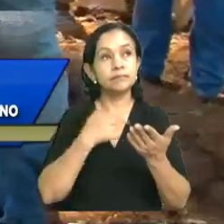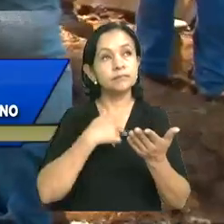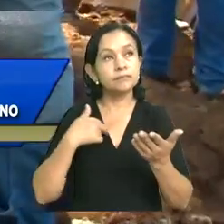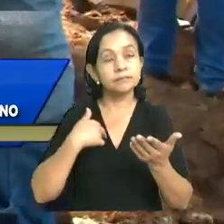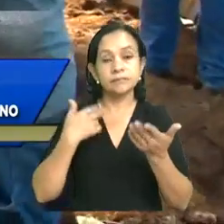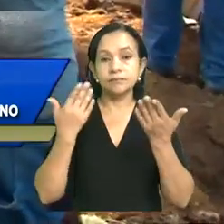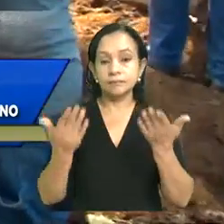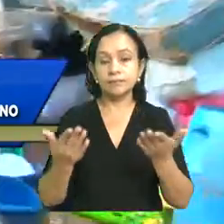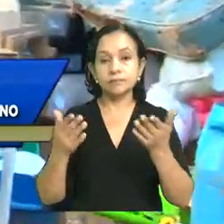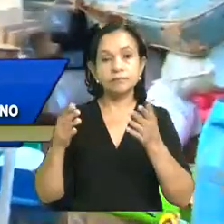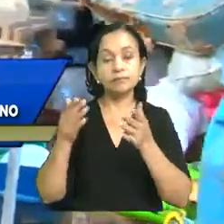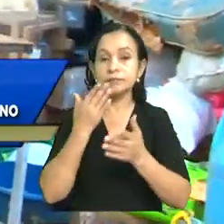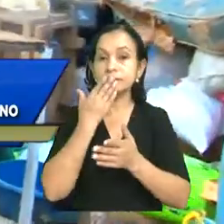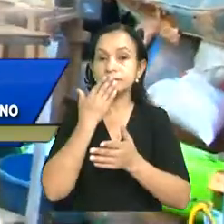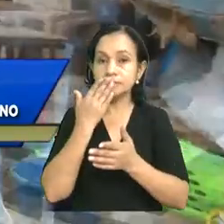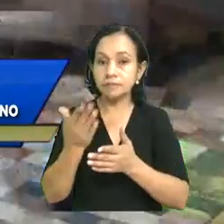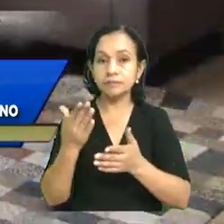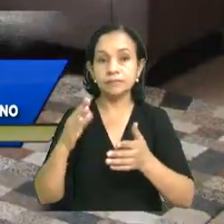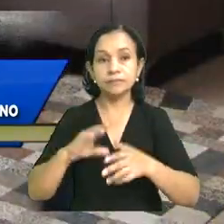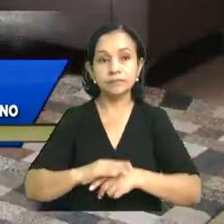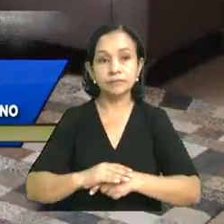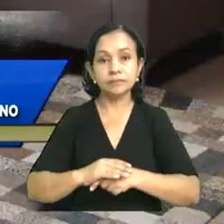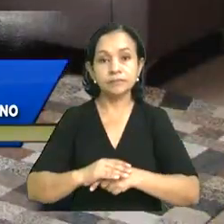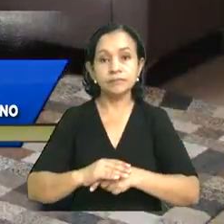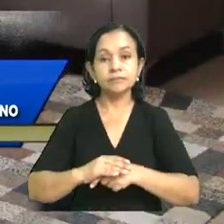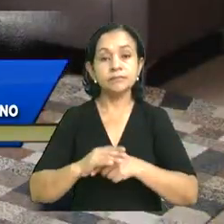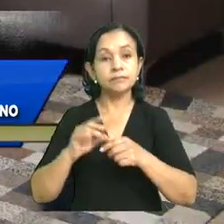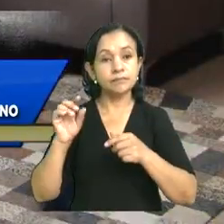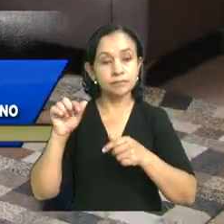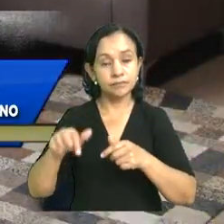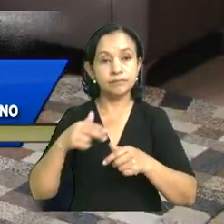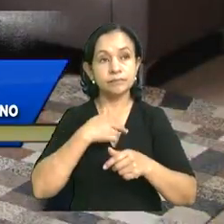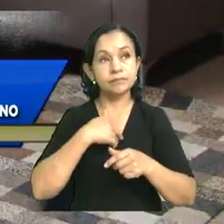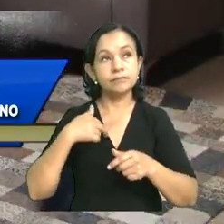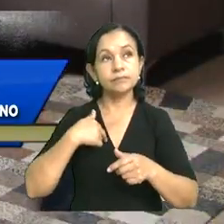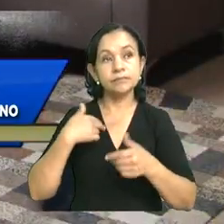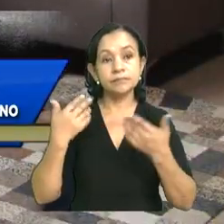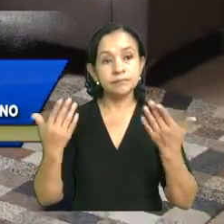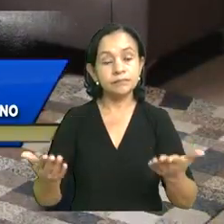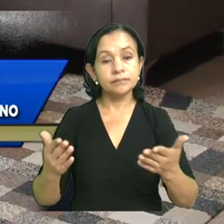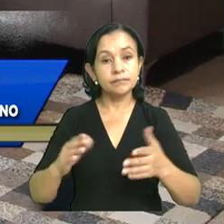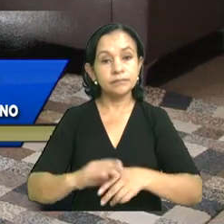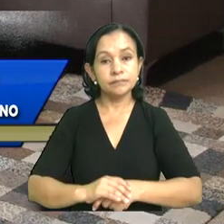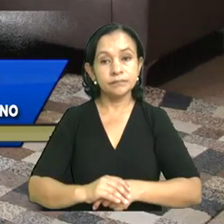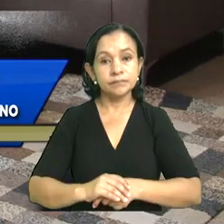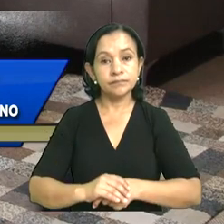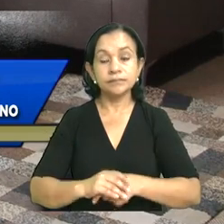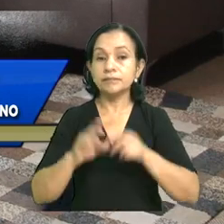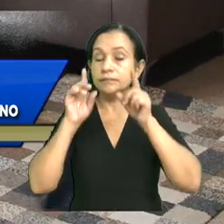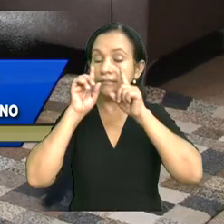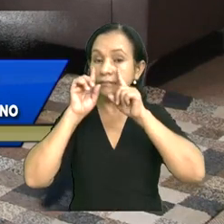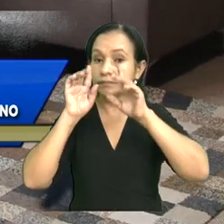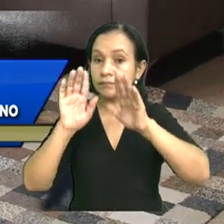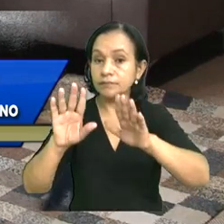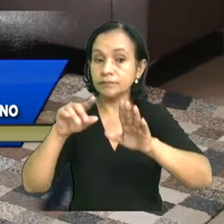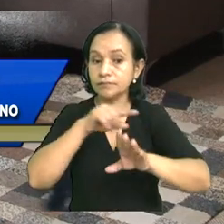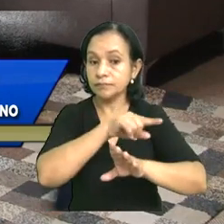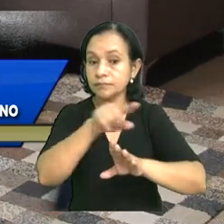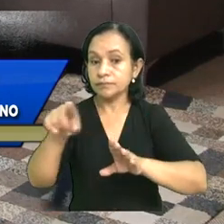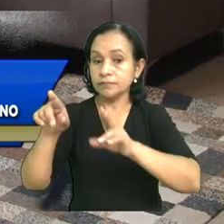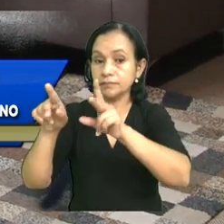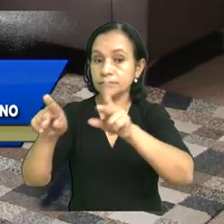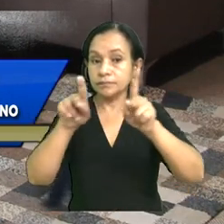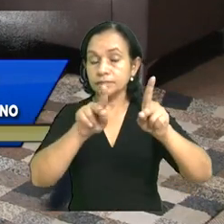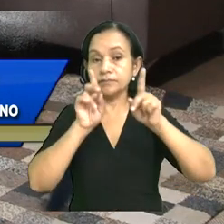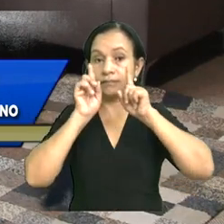una gran actitud positiva y en estos momentos se ha reforzado la protección de ellos, ¿verdad?